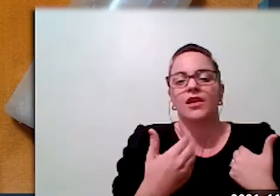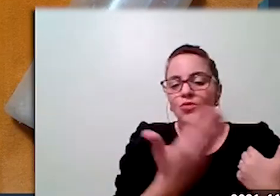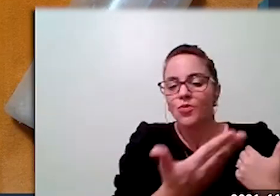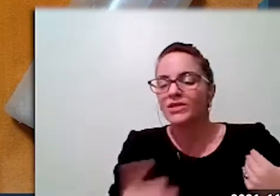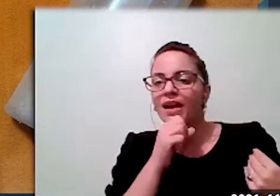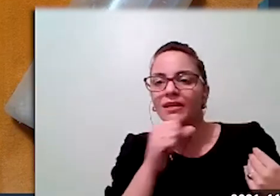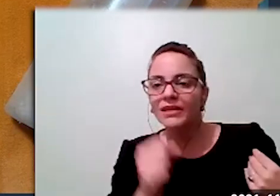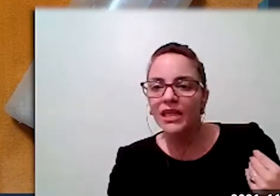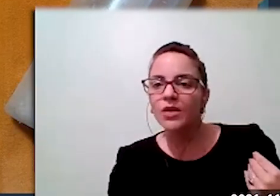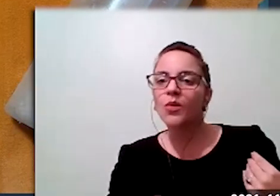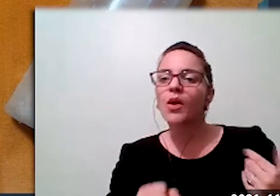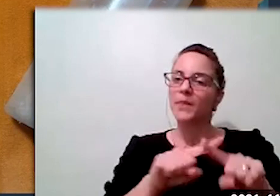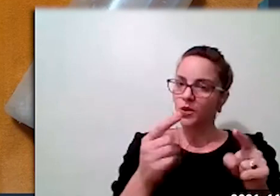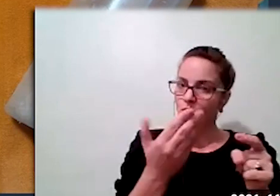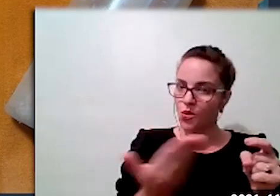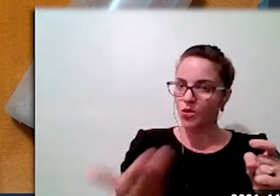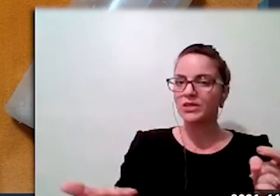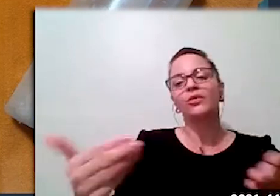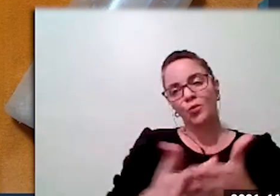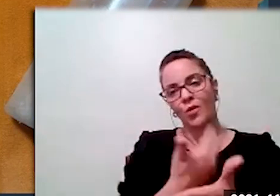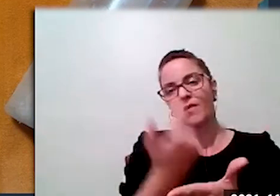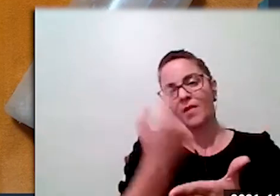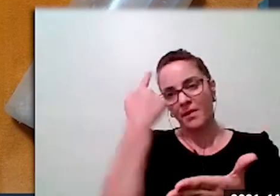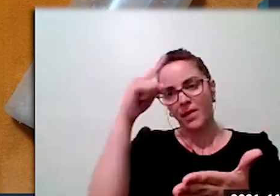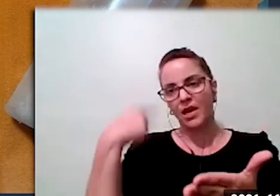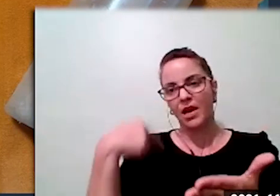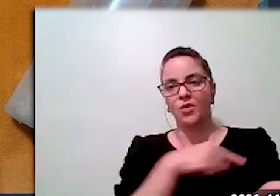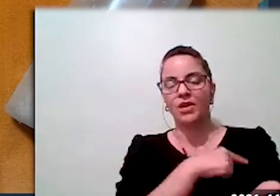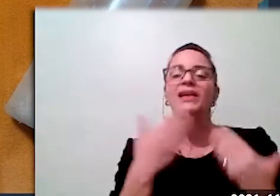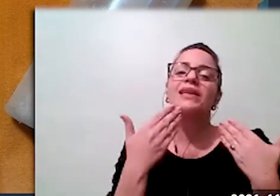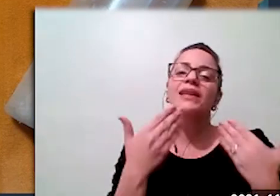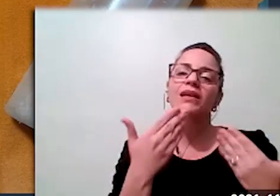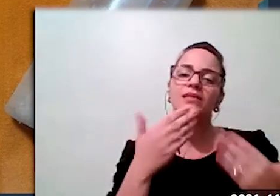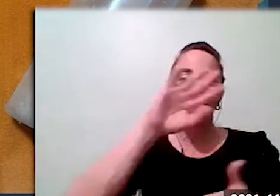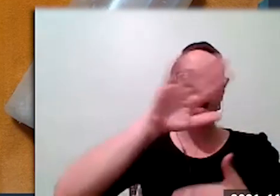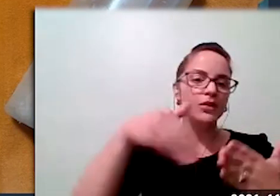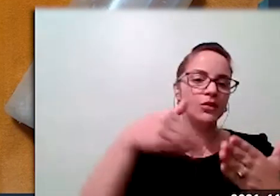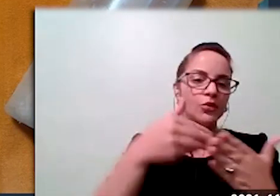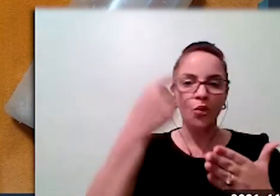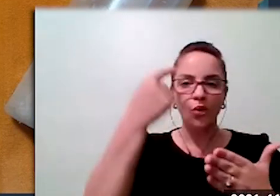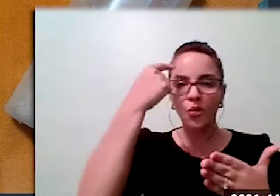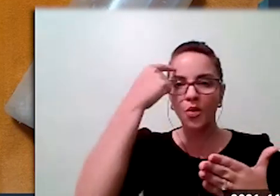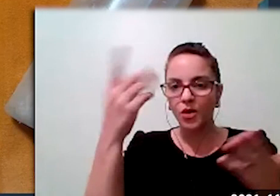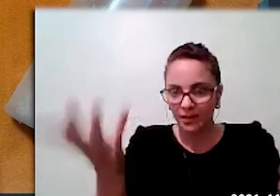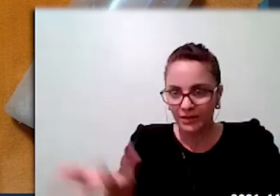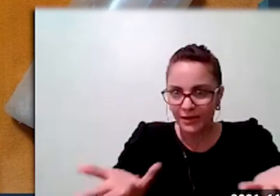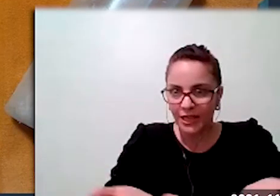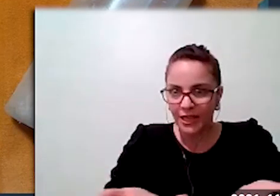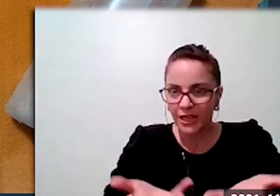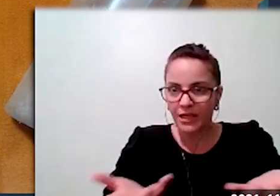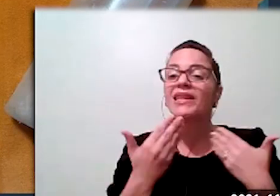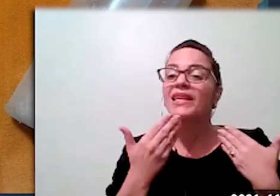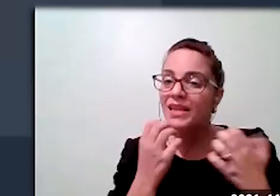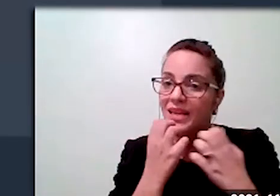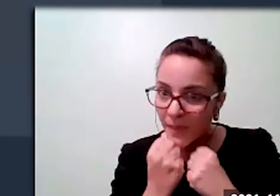de mercancía. Muchísimas gracias por estar con nosotros. Esperemos que este